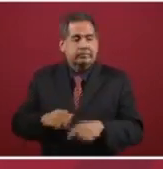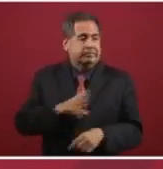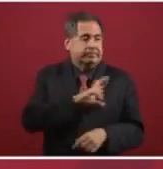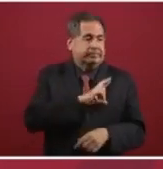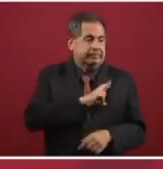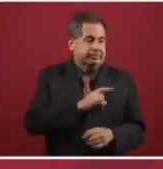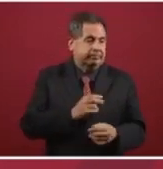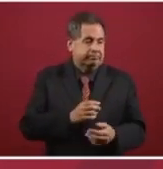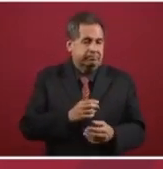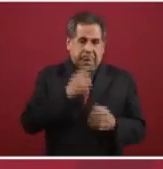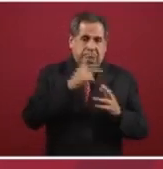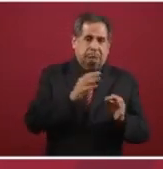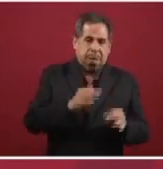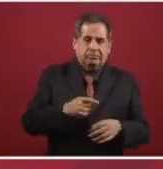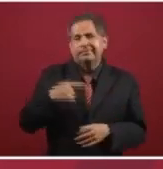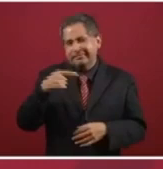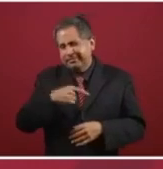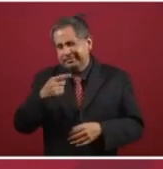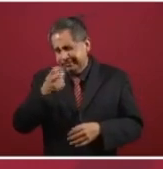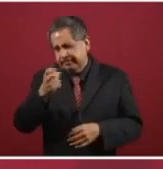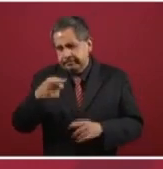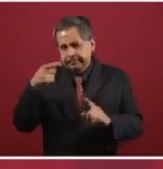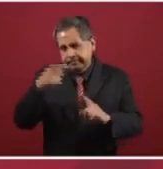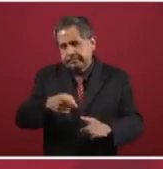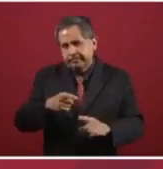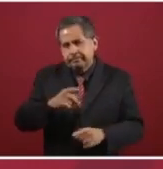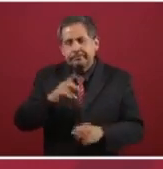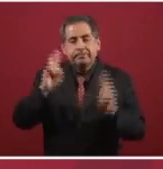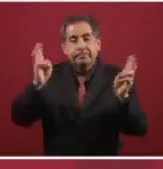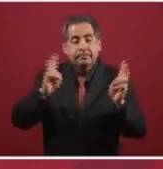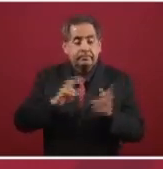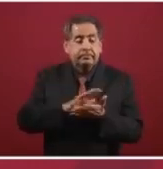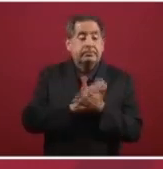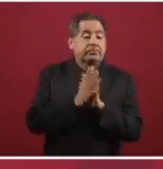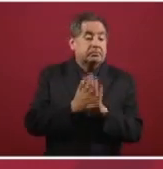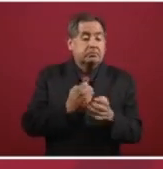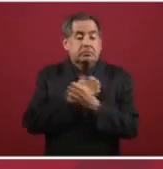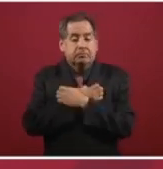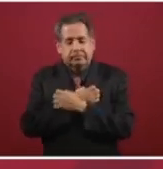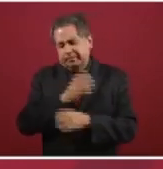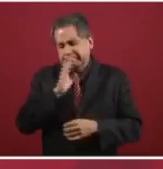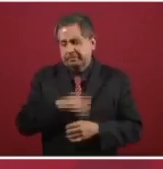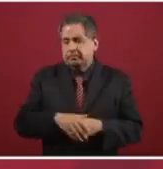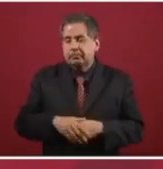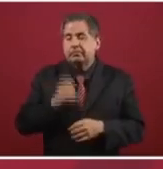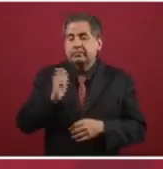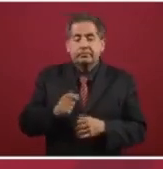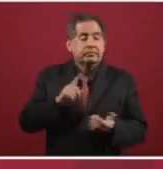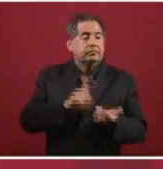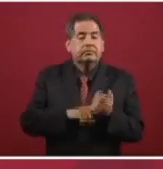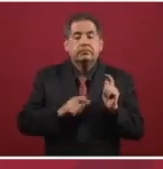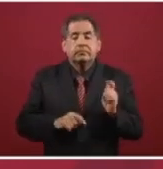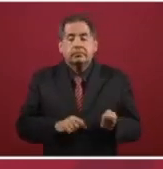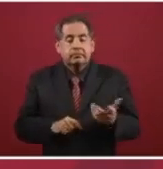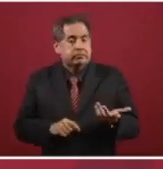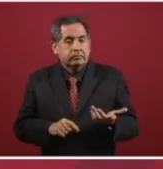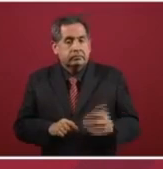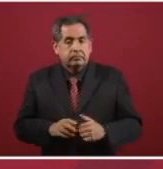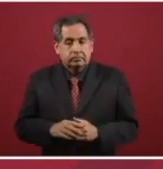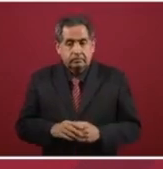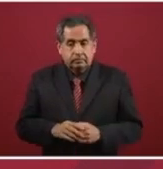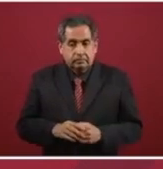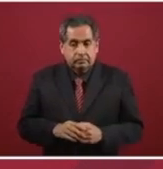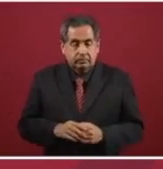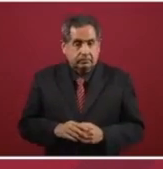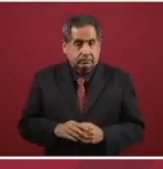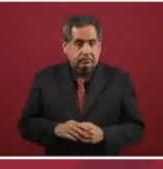fue la mal llamada reforma educativa. López Obrador destacó que en materia educativa el gobierno federal cuenta con el